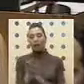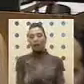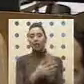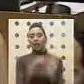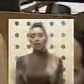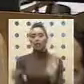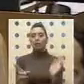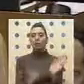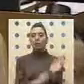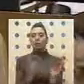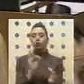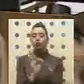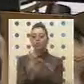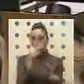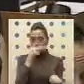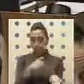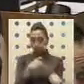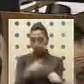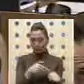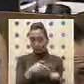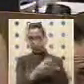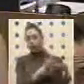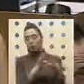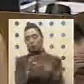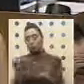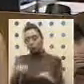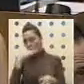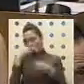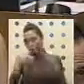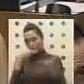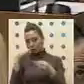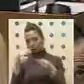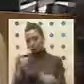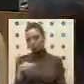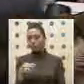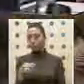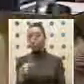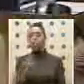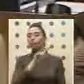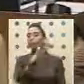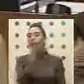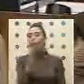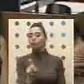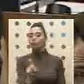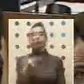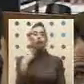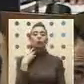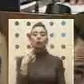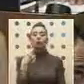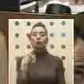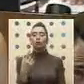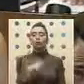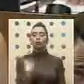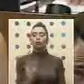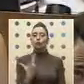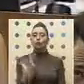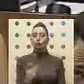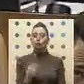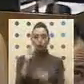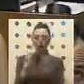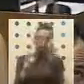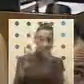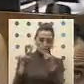impuesto específico a los combustibles por las razones que aquí se han expuesto. Pero la pregunta es, ¿por qué no estamos dispuestos a